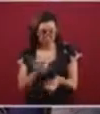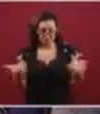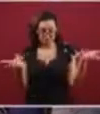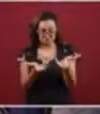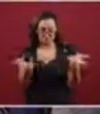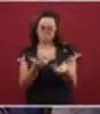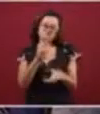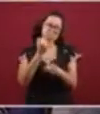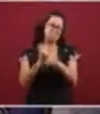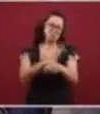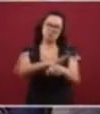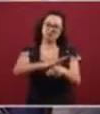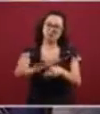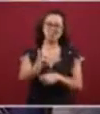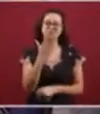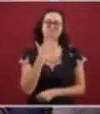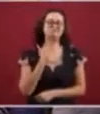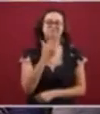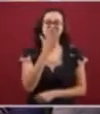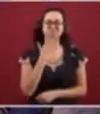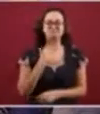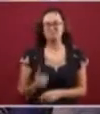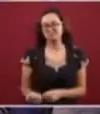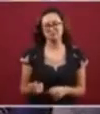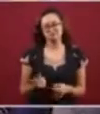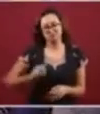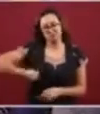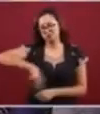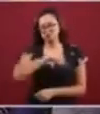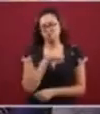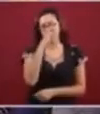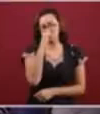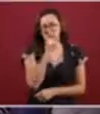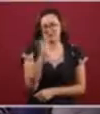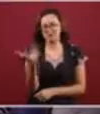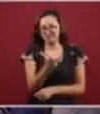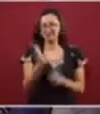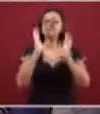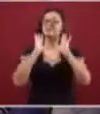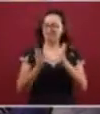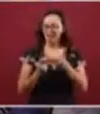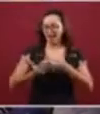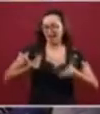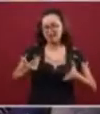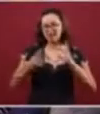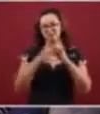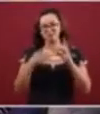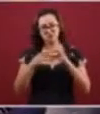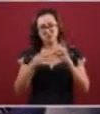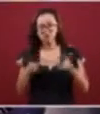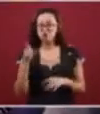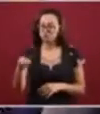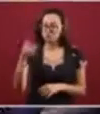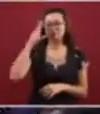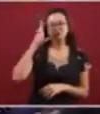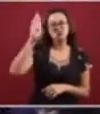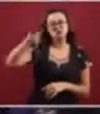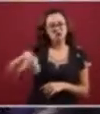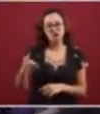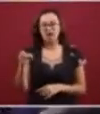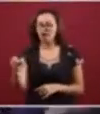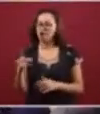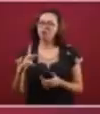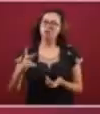Nosotros no pudimos hacer eso. O sea, eso es imposible. Se lo explicamos. La señora legalmente nos llegó